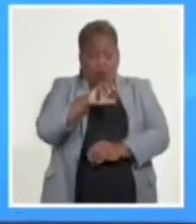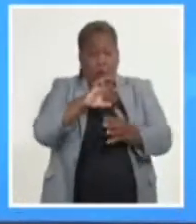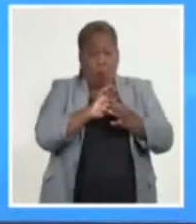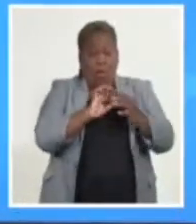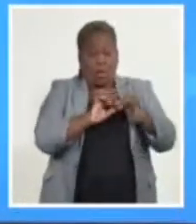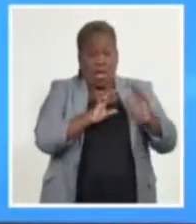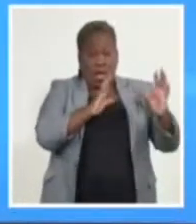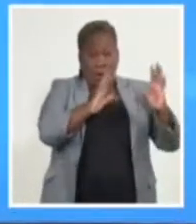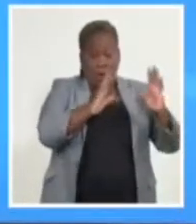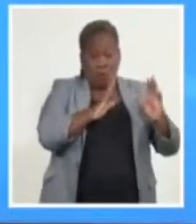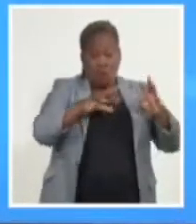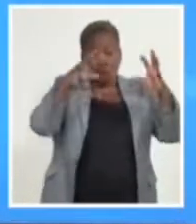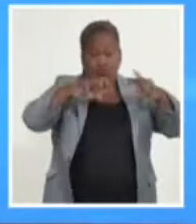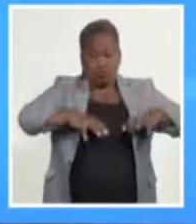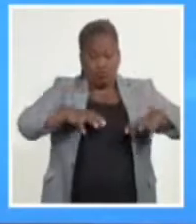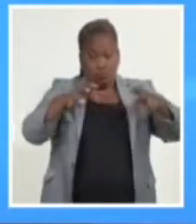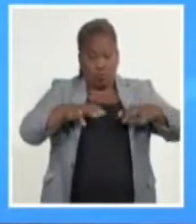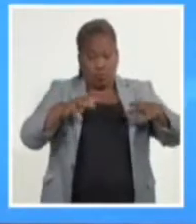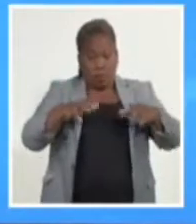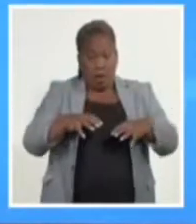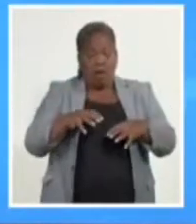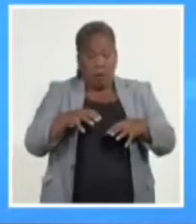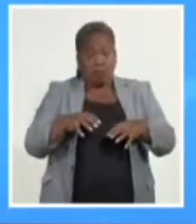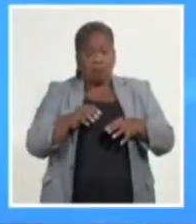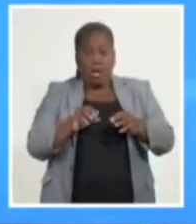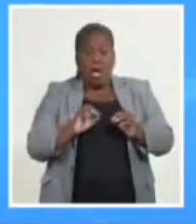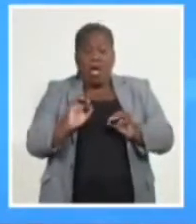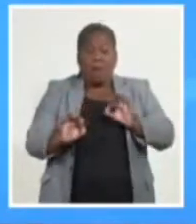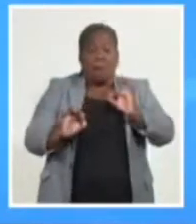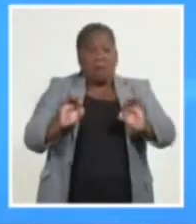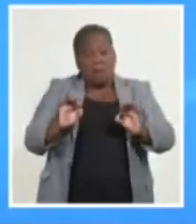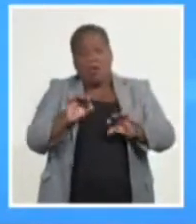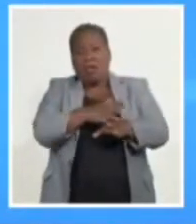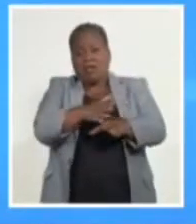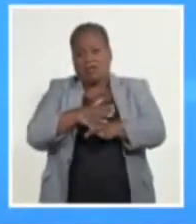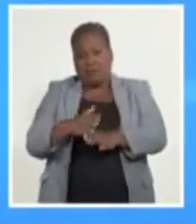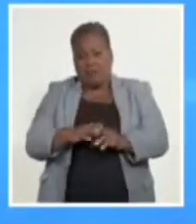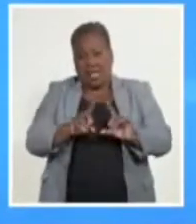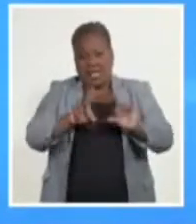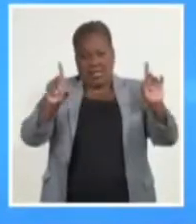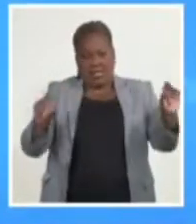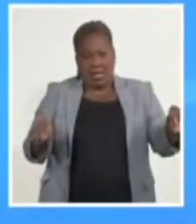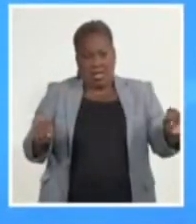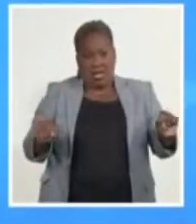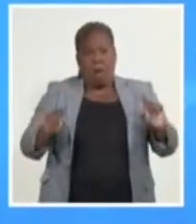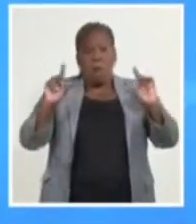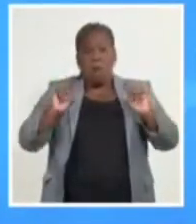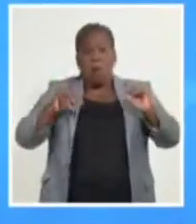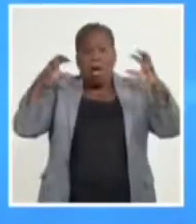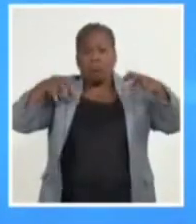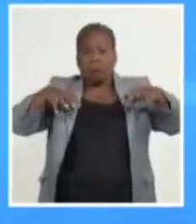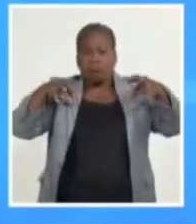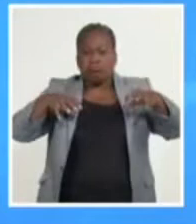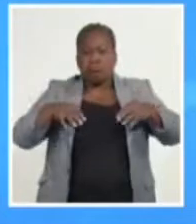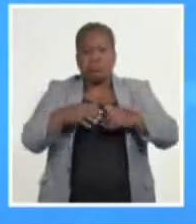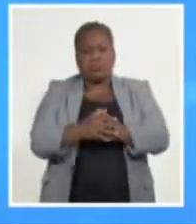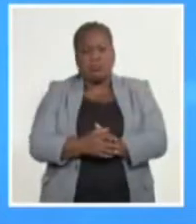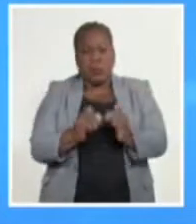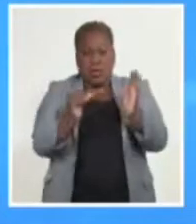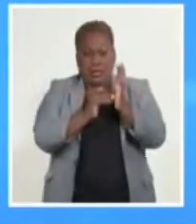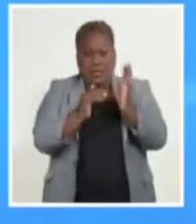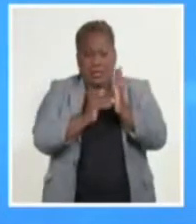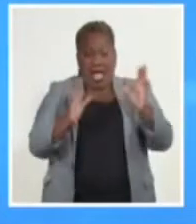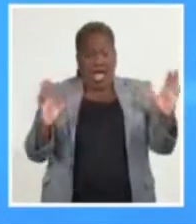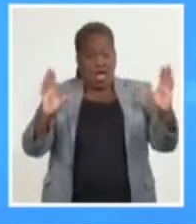algunos chubascos y lluvias que serán más aislados en el resto del país, con poca nubosidad en gran parte del territorio nacional durante la tarde. En la